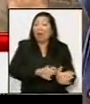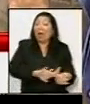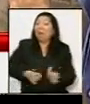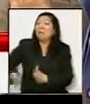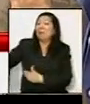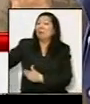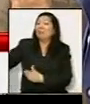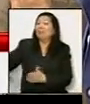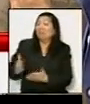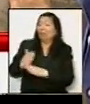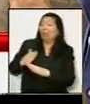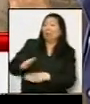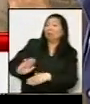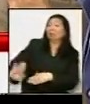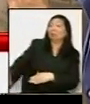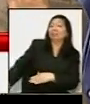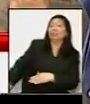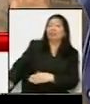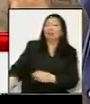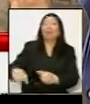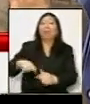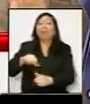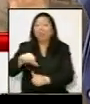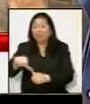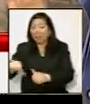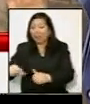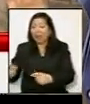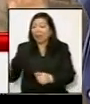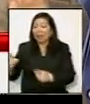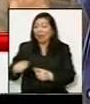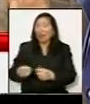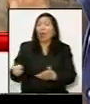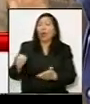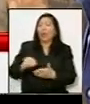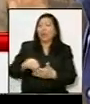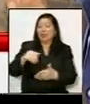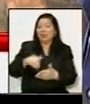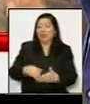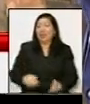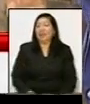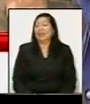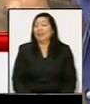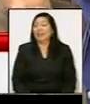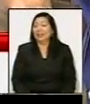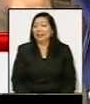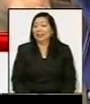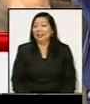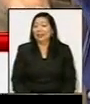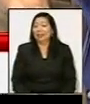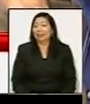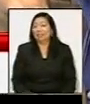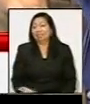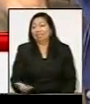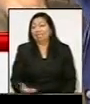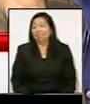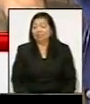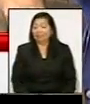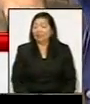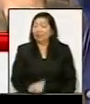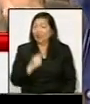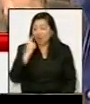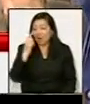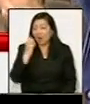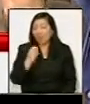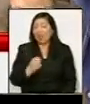y entonces se dedican nada más a dar huelgas y hasta que llega otra vez las elecciones y otra vez este a ver si la tienda no entonces yo creo